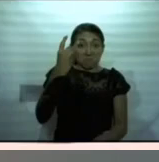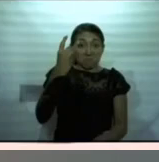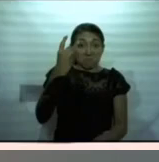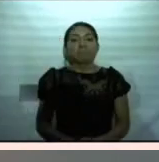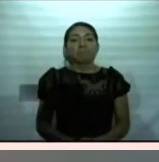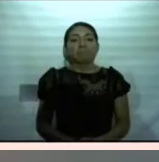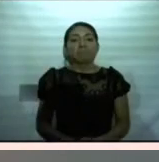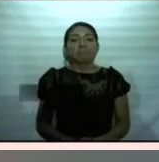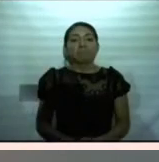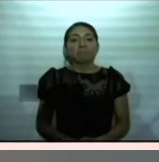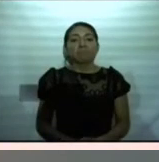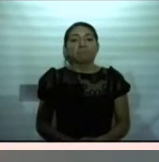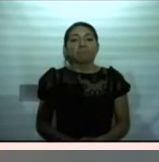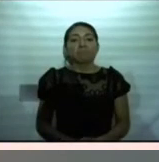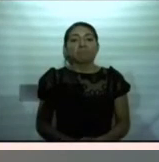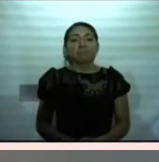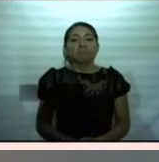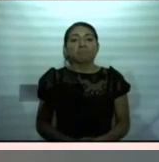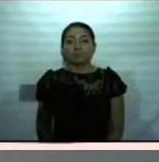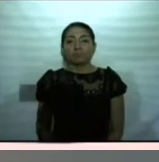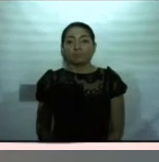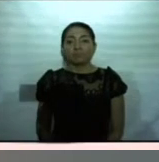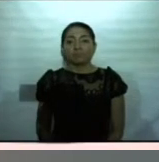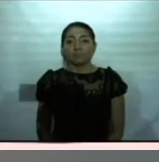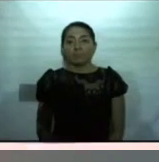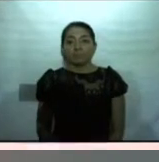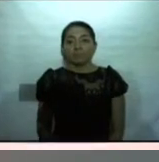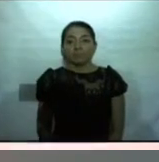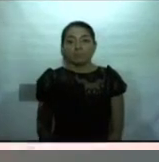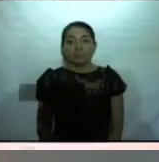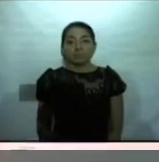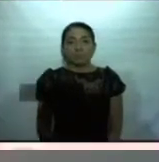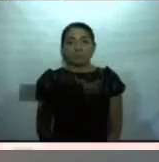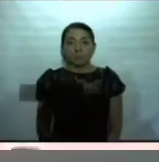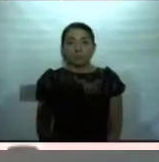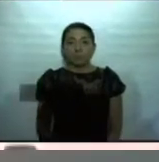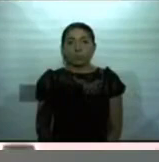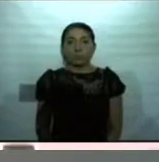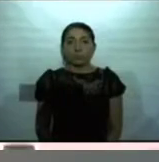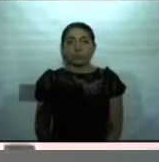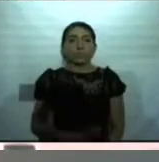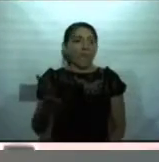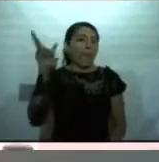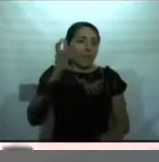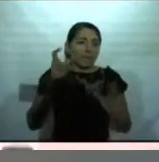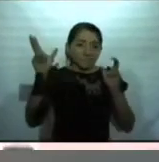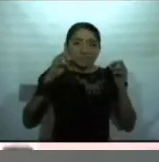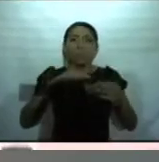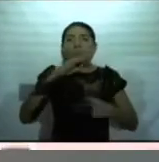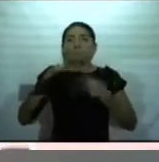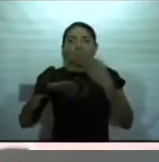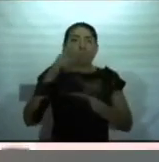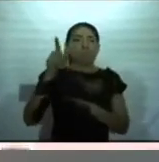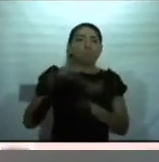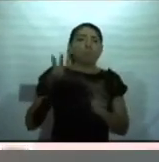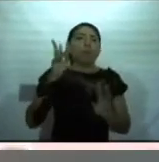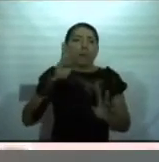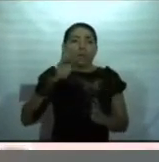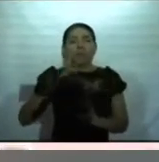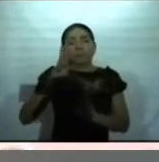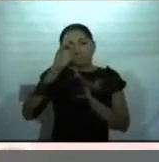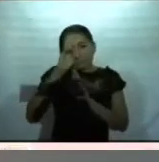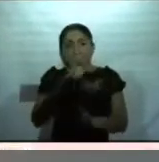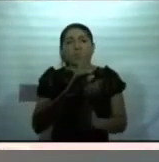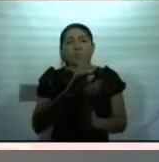Sería suficiente. Ya escuchamos a los compañeros de aquí atrás. Vamos a tener respeto